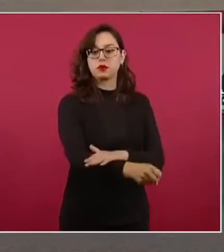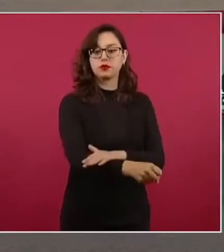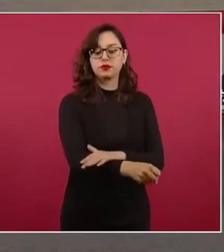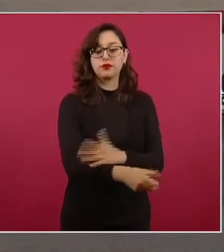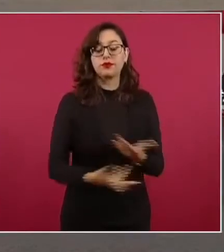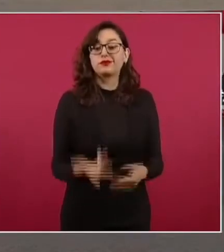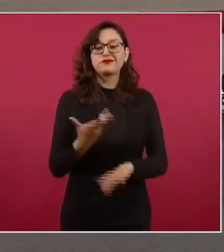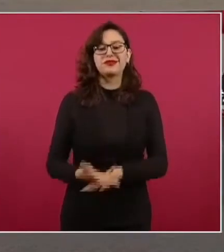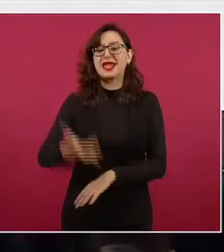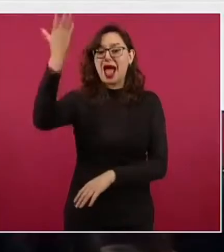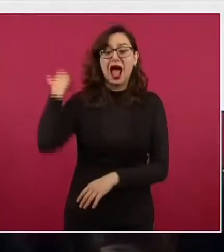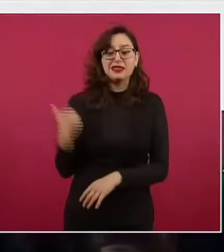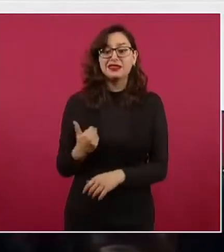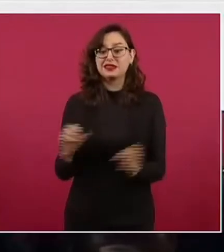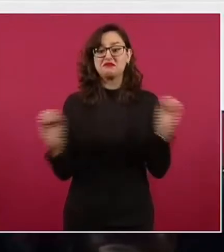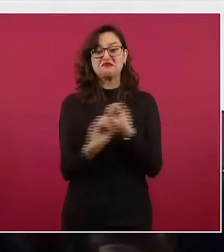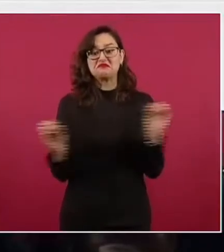Esto no pasaba antes.